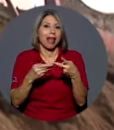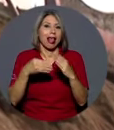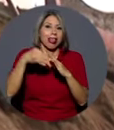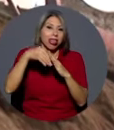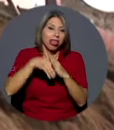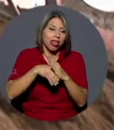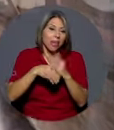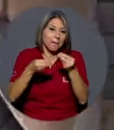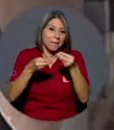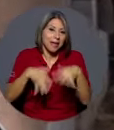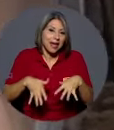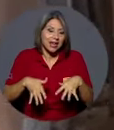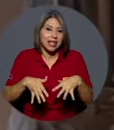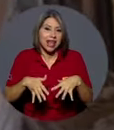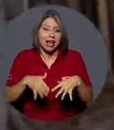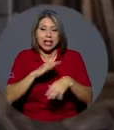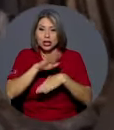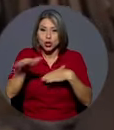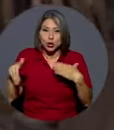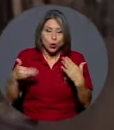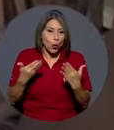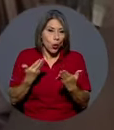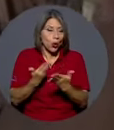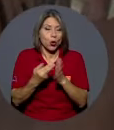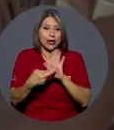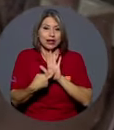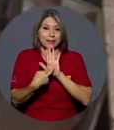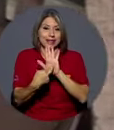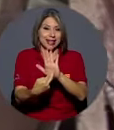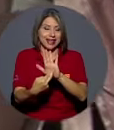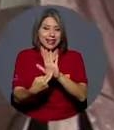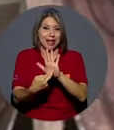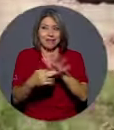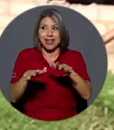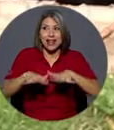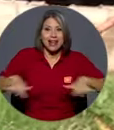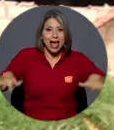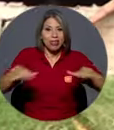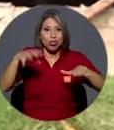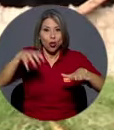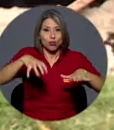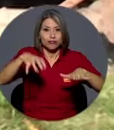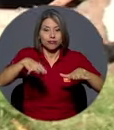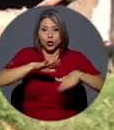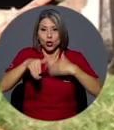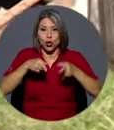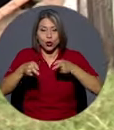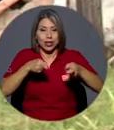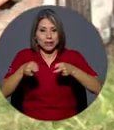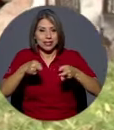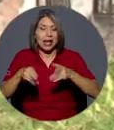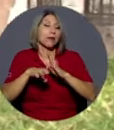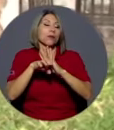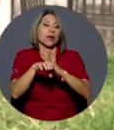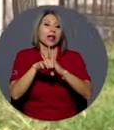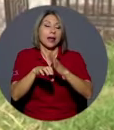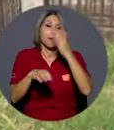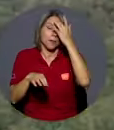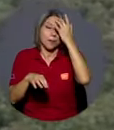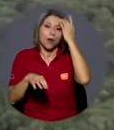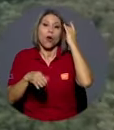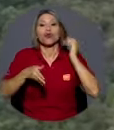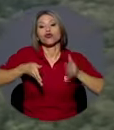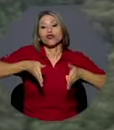a nivel de todo lo que representa el cantón o todo lo que administra el cantón también. Por